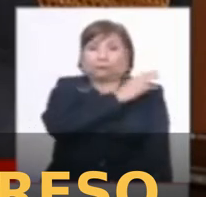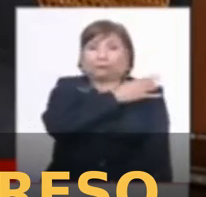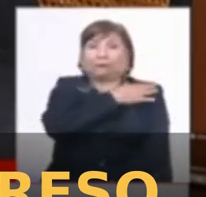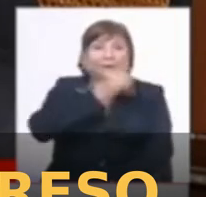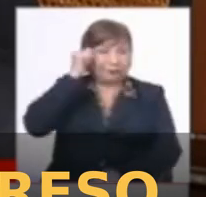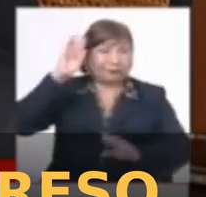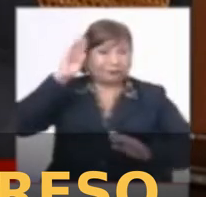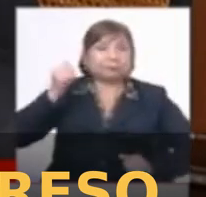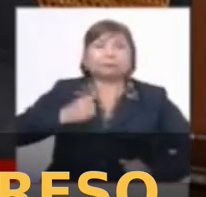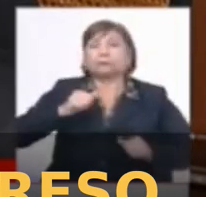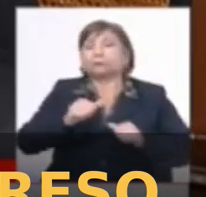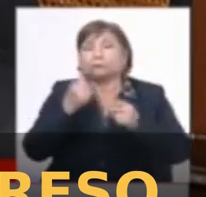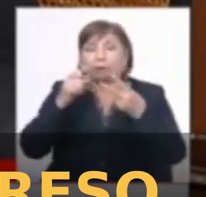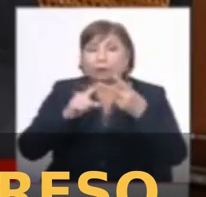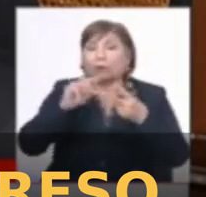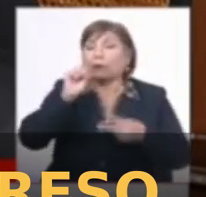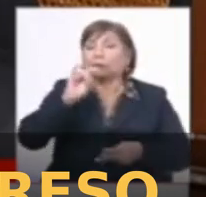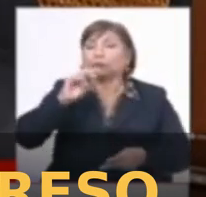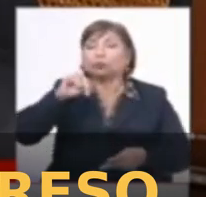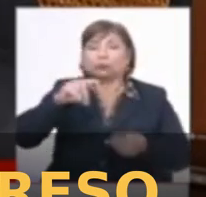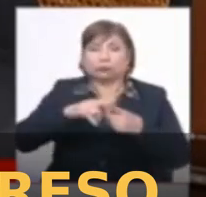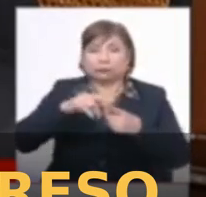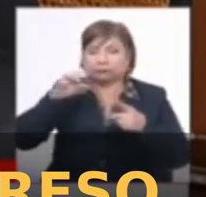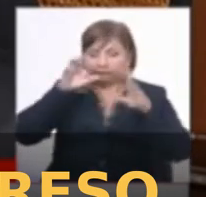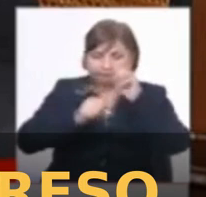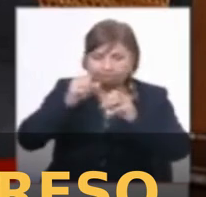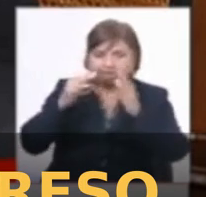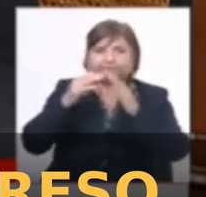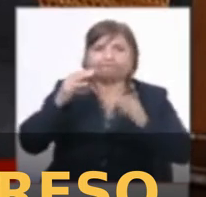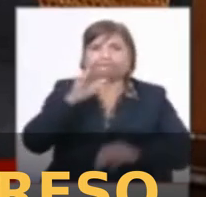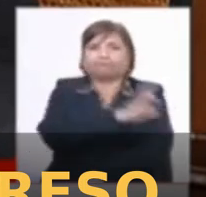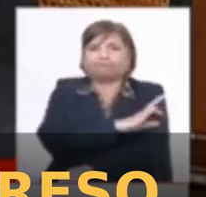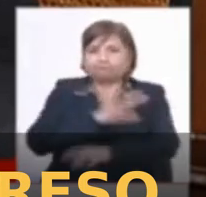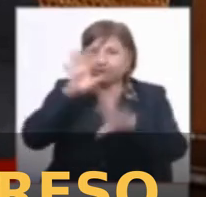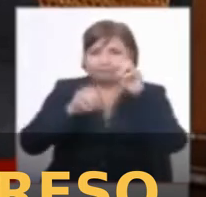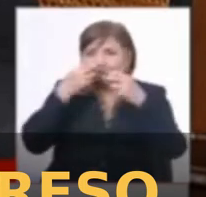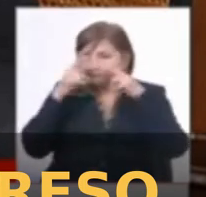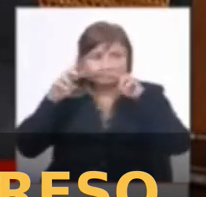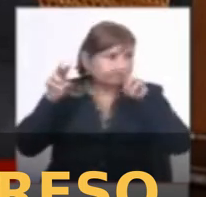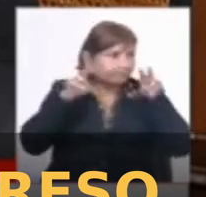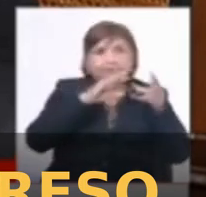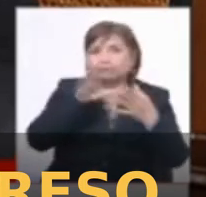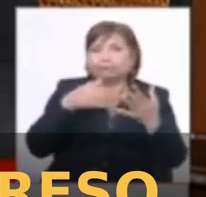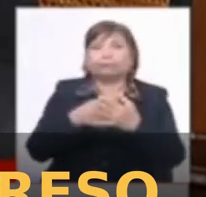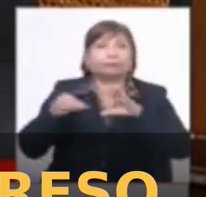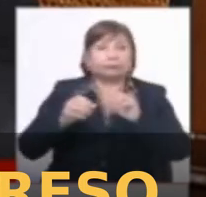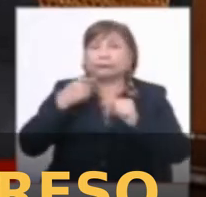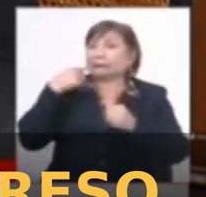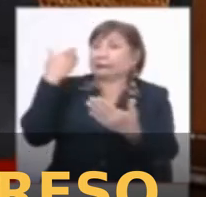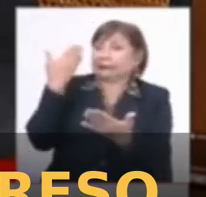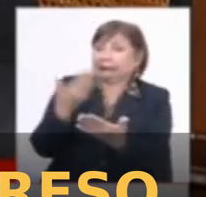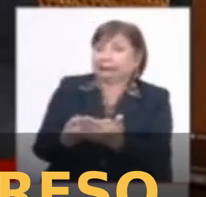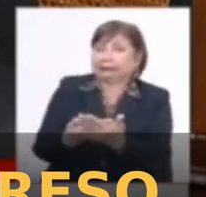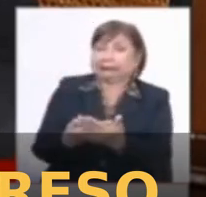el tema de la SUNAT, que justo ese día estaban allanando Palacio. Debido a estos hechos, él había llegado con